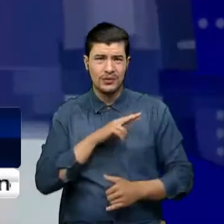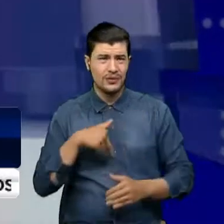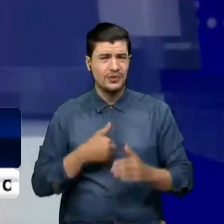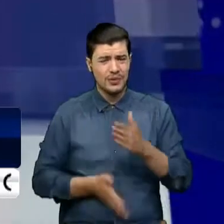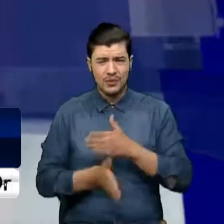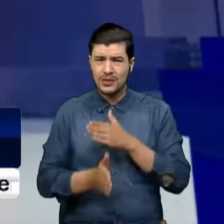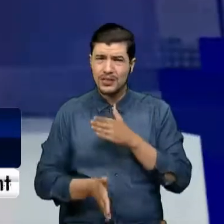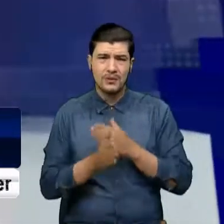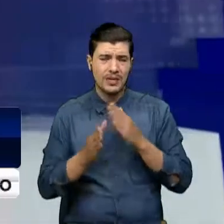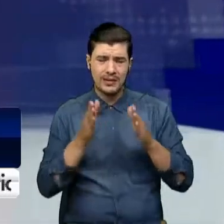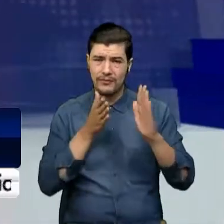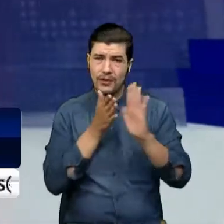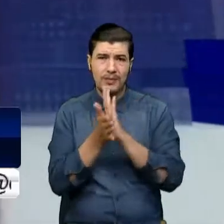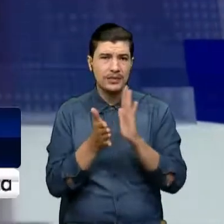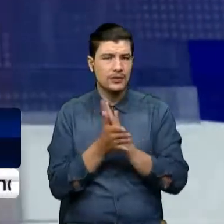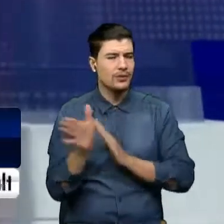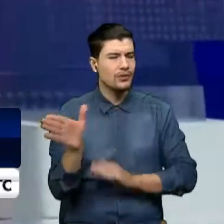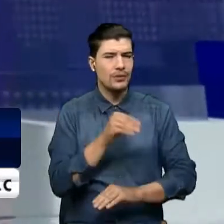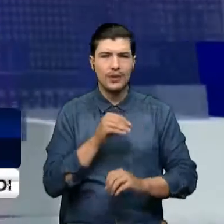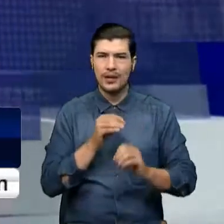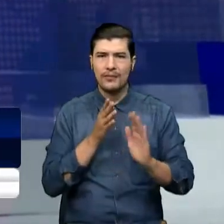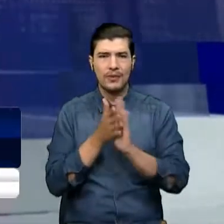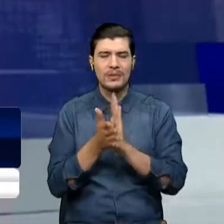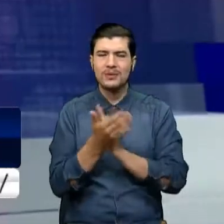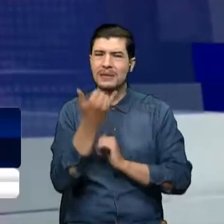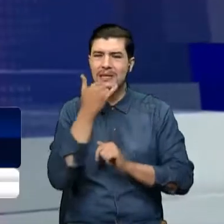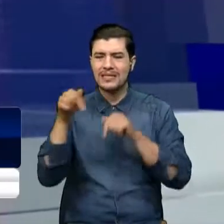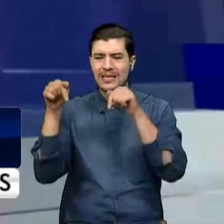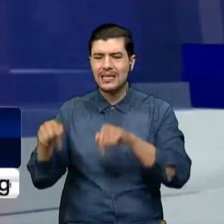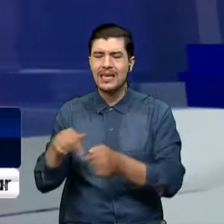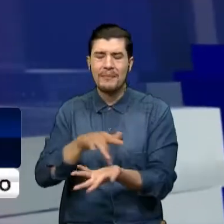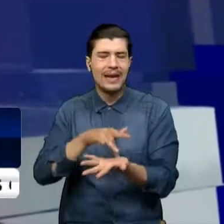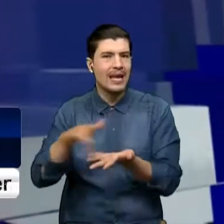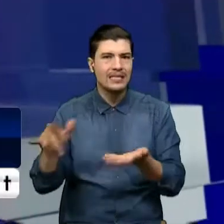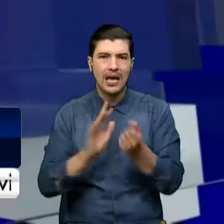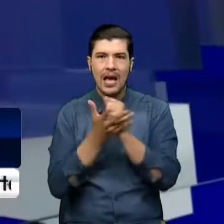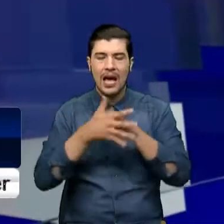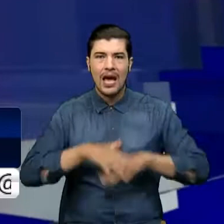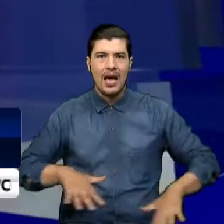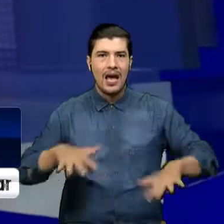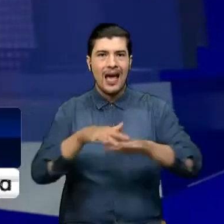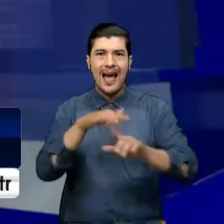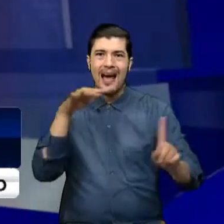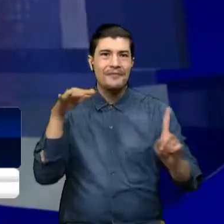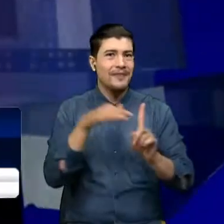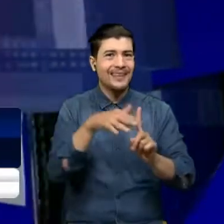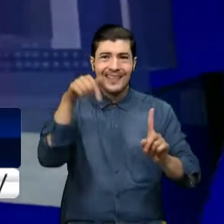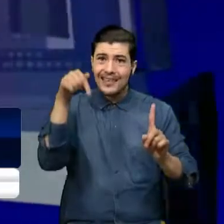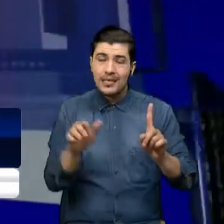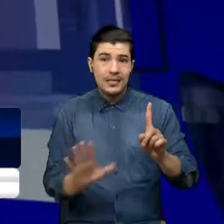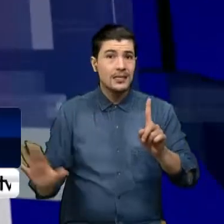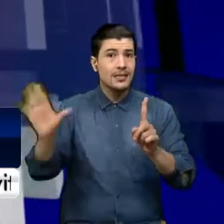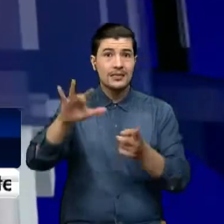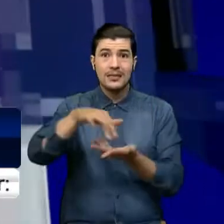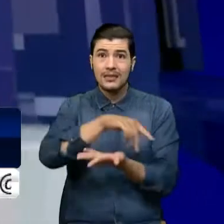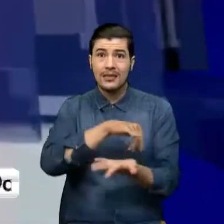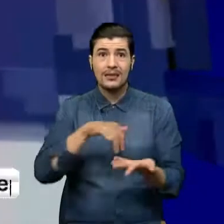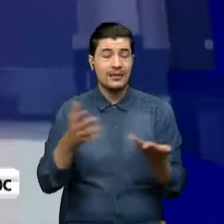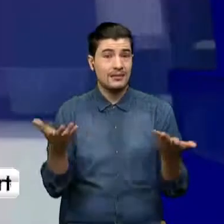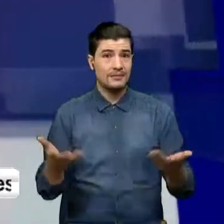manera prioritaria cada novedad que ocurre con esta tragedia ambiental que hoy afecta al territorio santandereano.